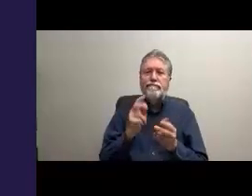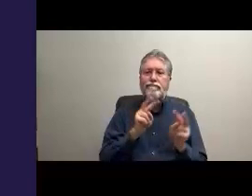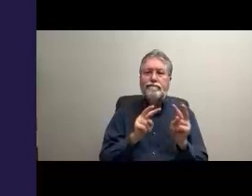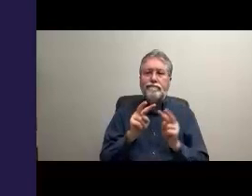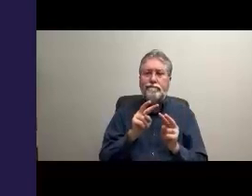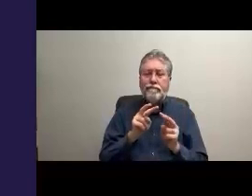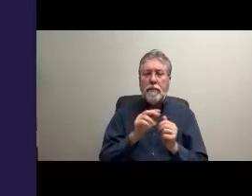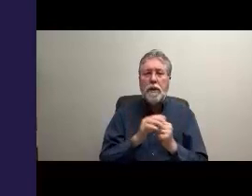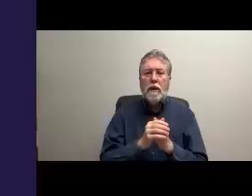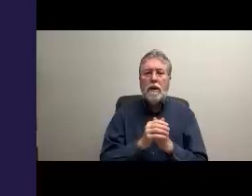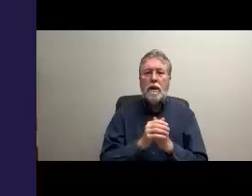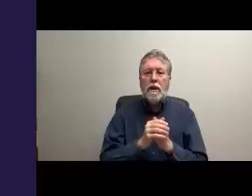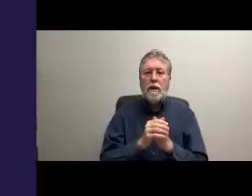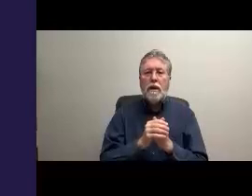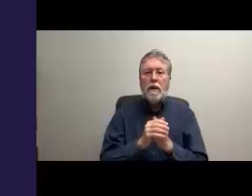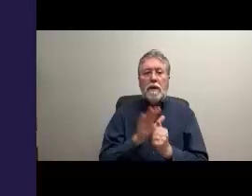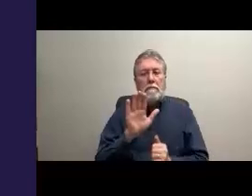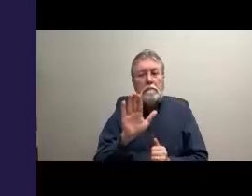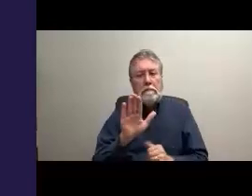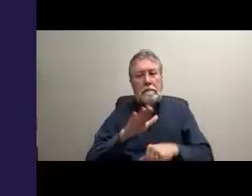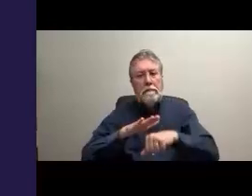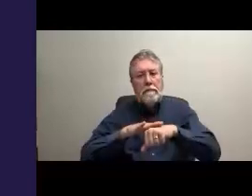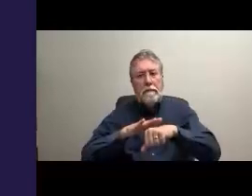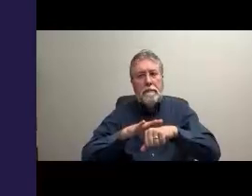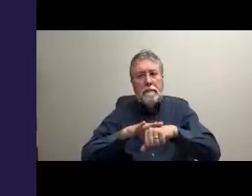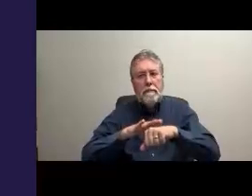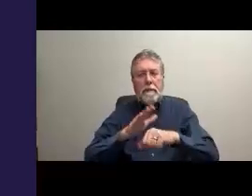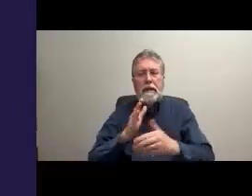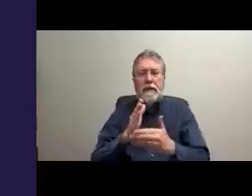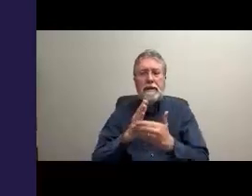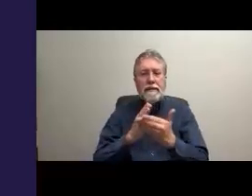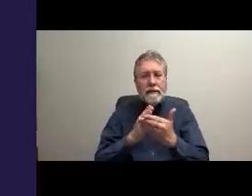algunas salvedades en esta información que proviene del censo,